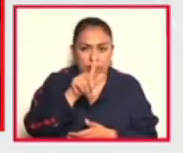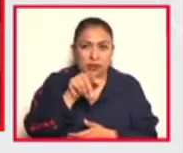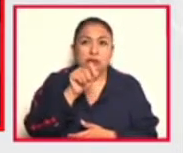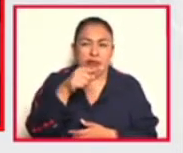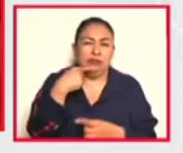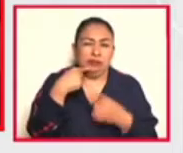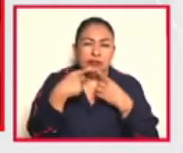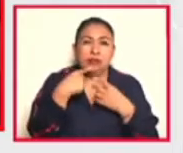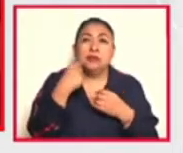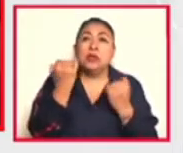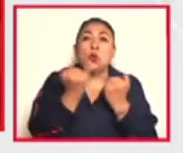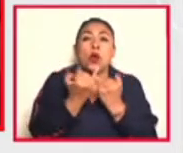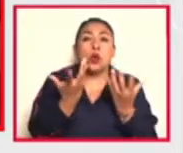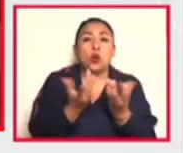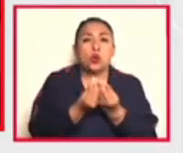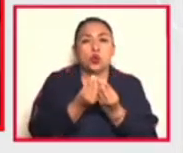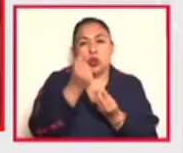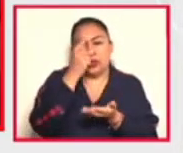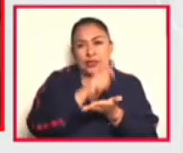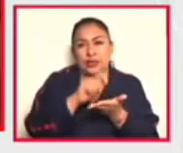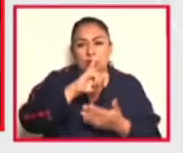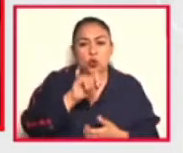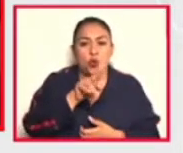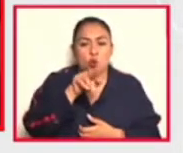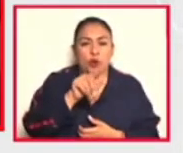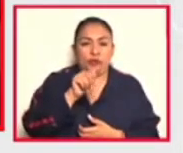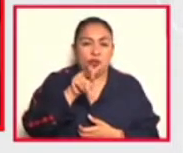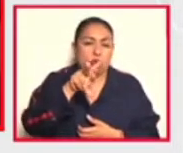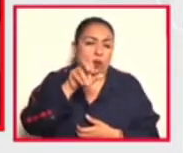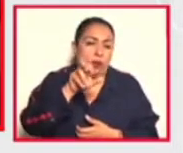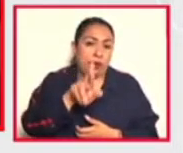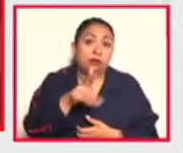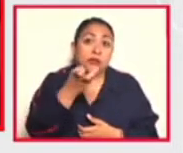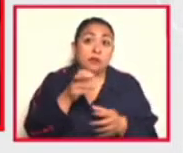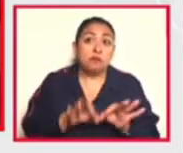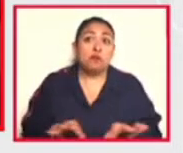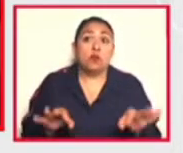conversación se dio en compañía del escritor Juan Tovar. Así que, bueno, pues es importante.